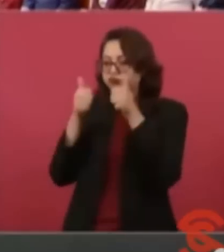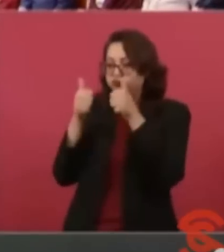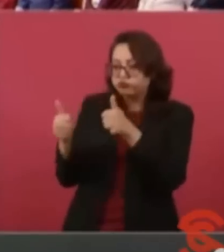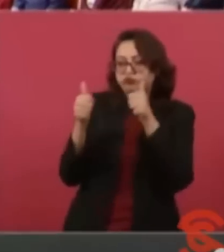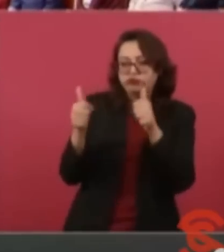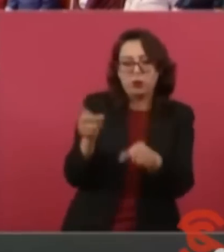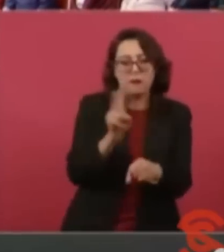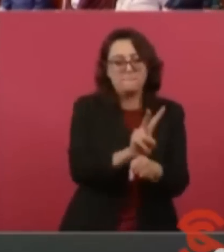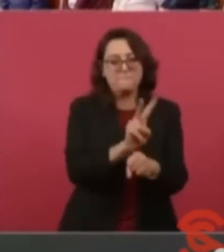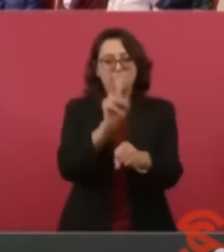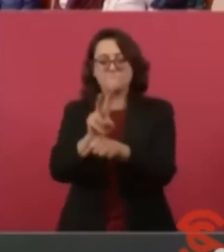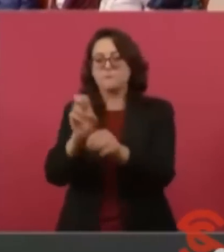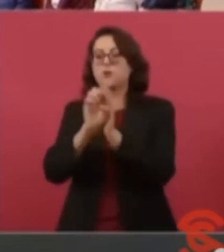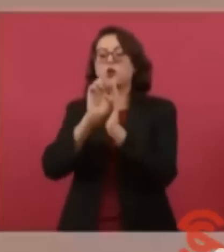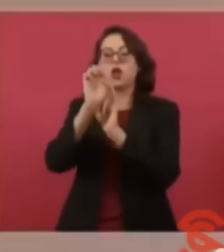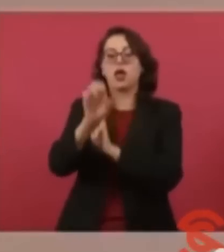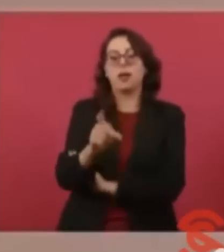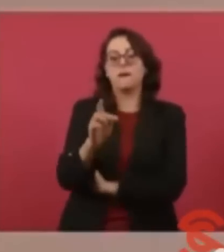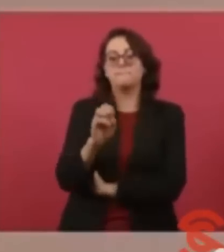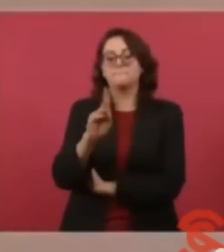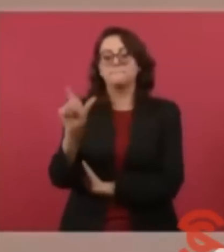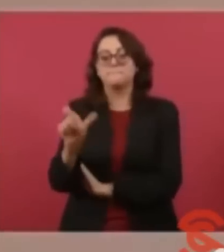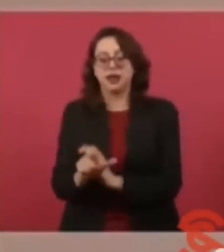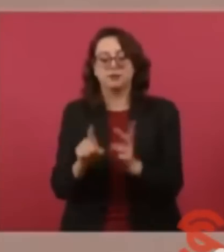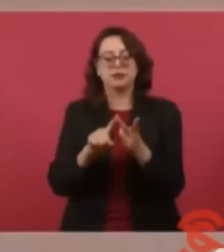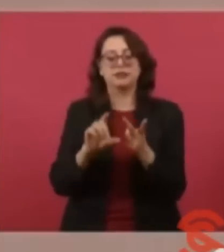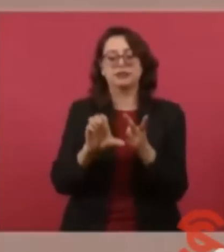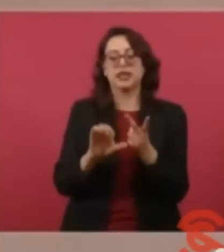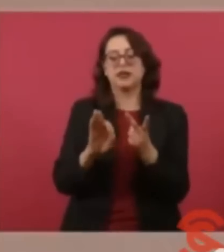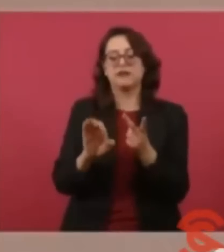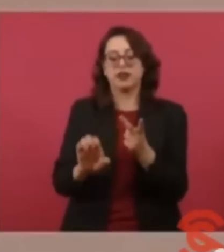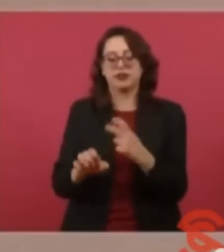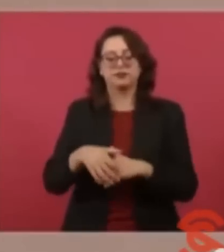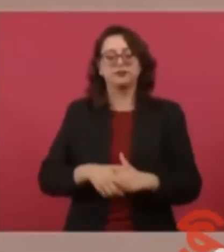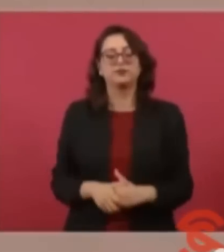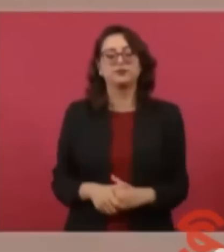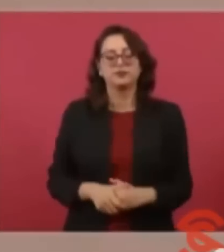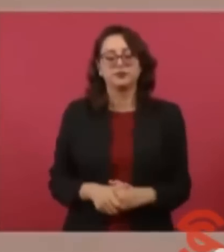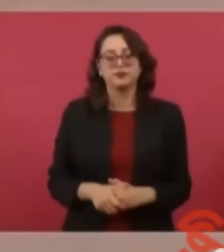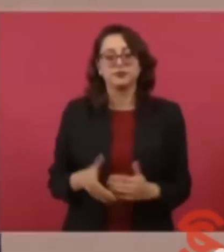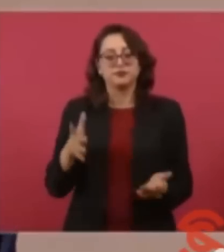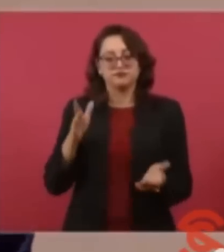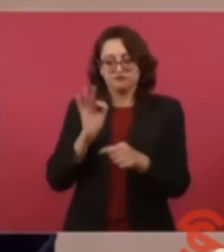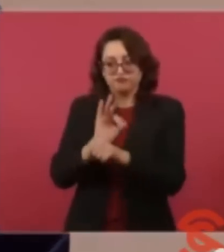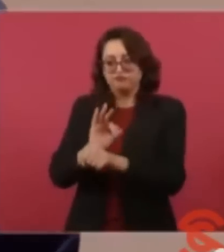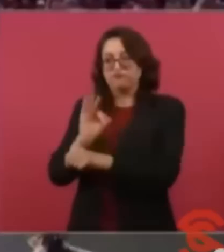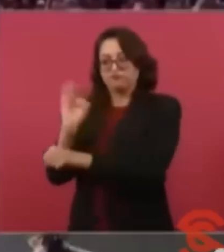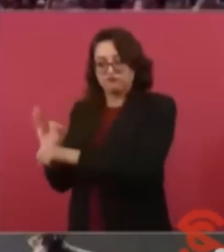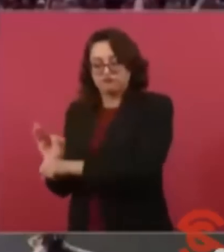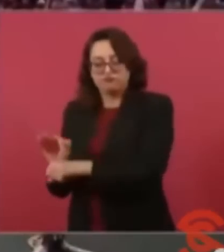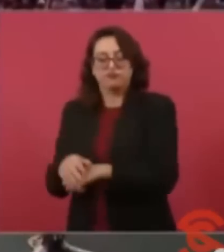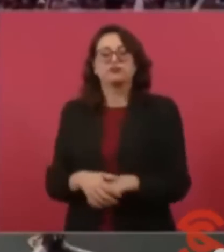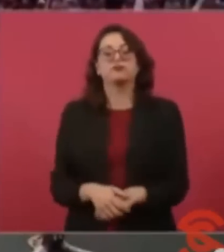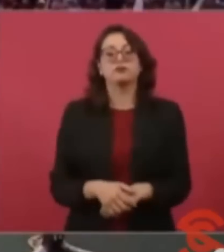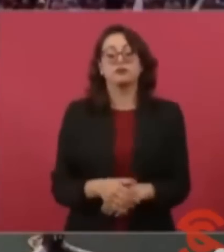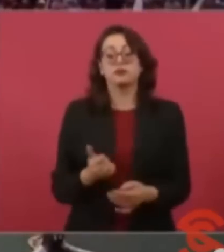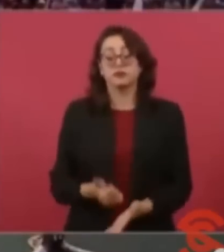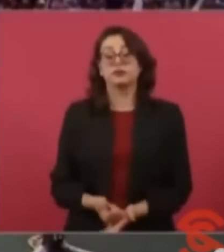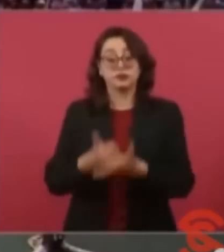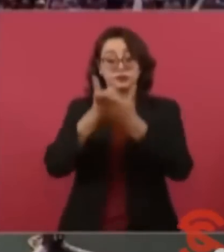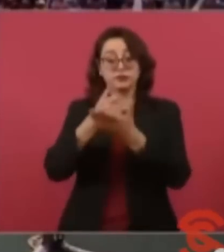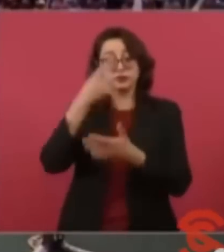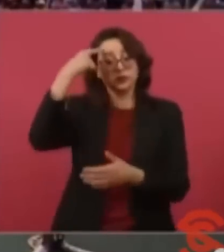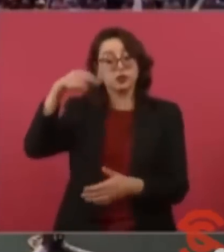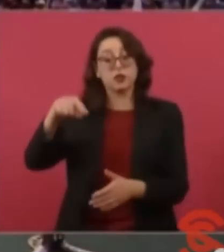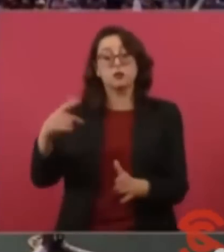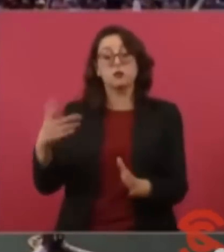instalaciones de Pemex y de la Comisión Federal de Electricidad. Nos apoyan en la construcción de